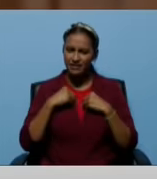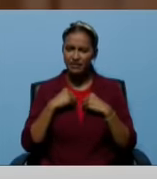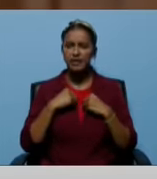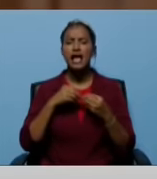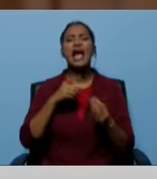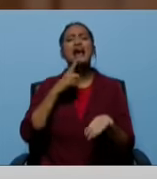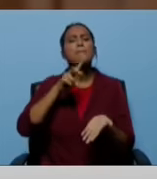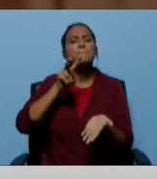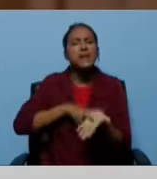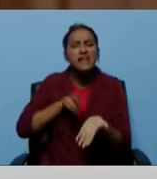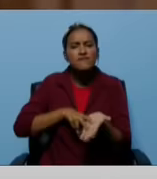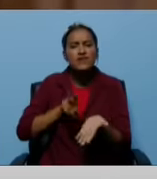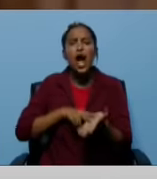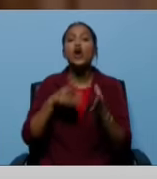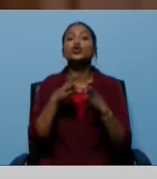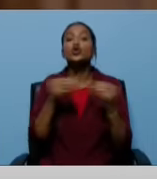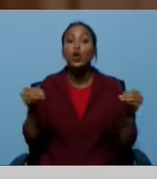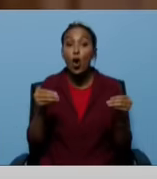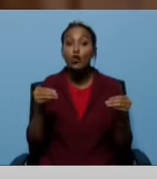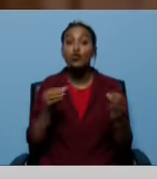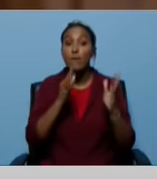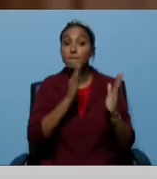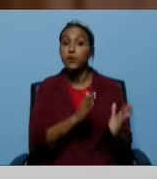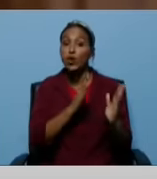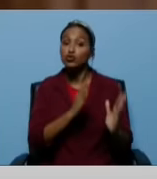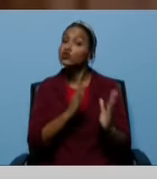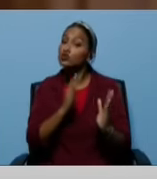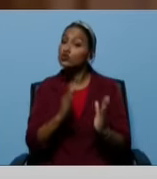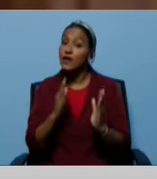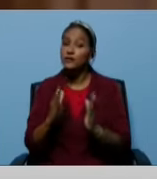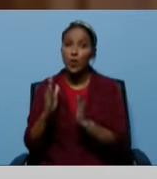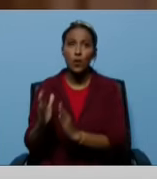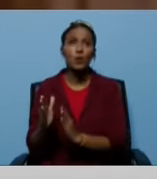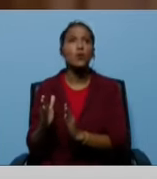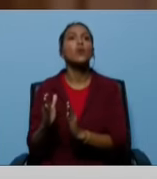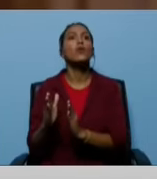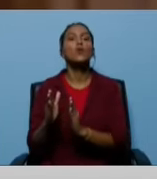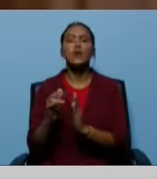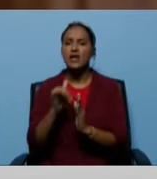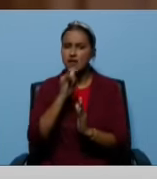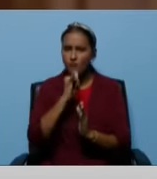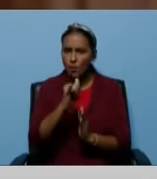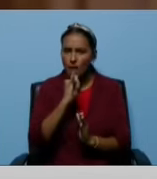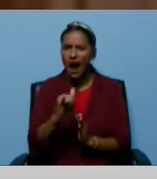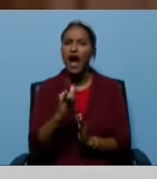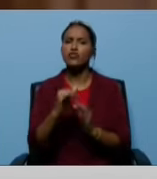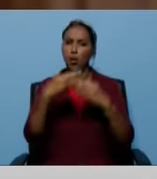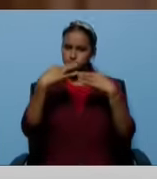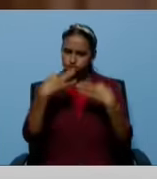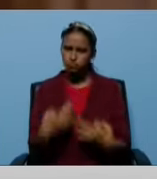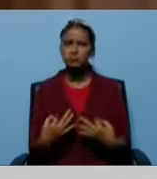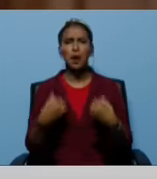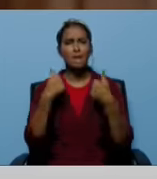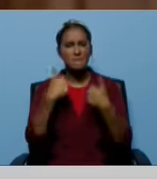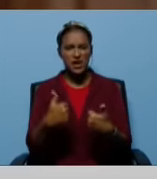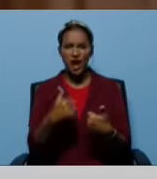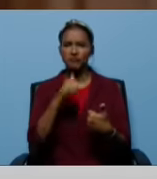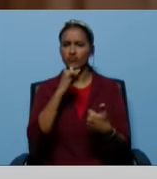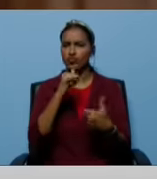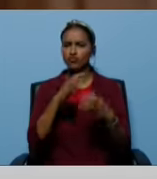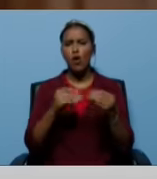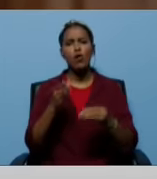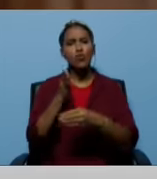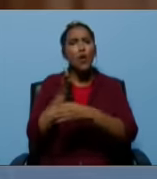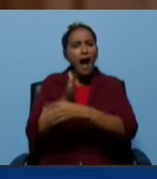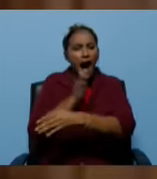ha sido el proceso del contencioso ha sido informado oportunamente y ha sido también un